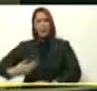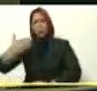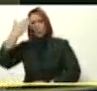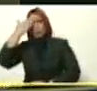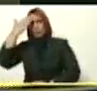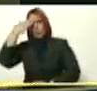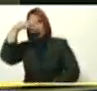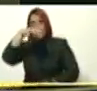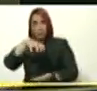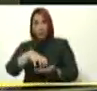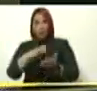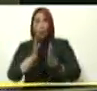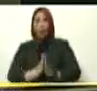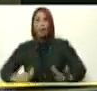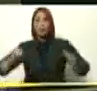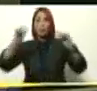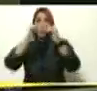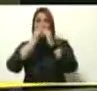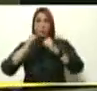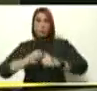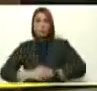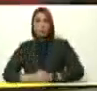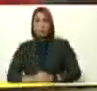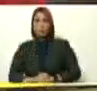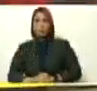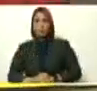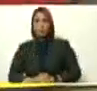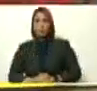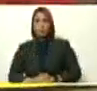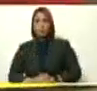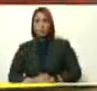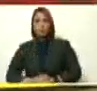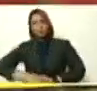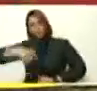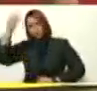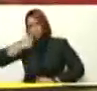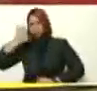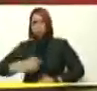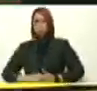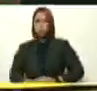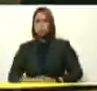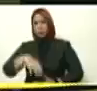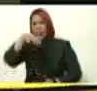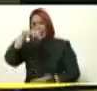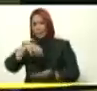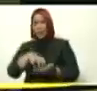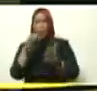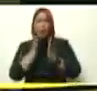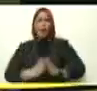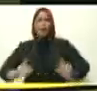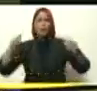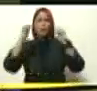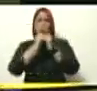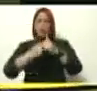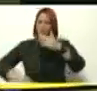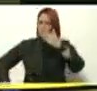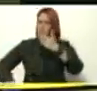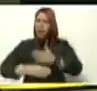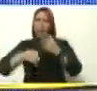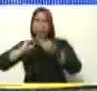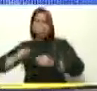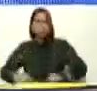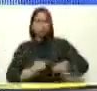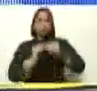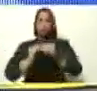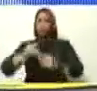el estado Anzoátegui que me resteo con el estado Alvarado Anzoátegui y vamos a